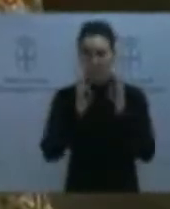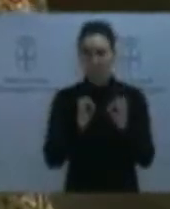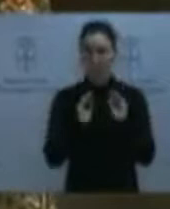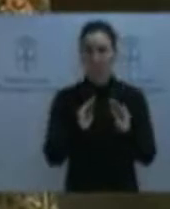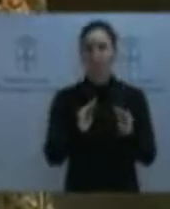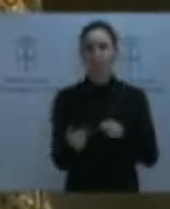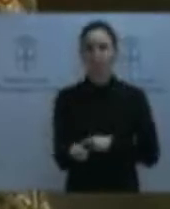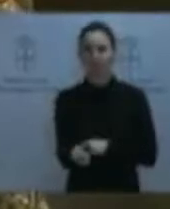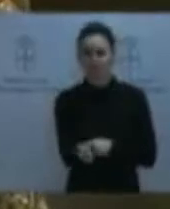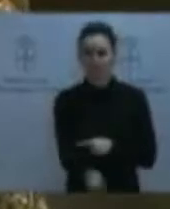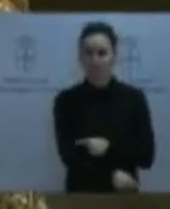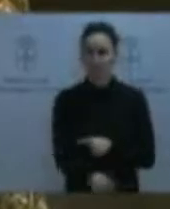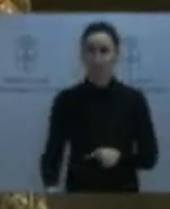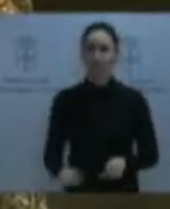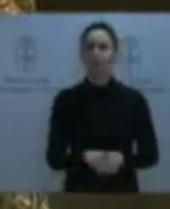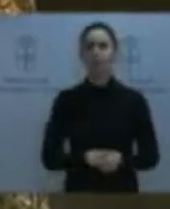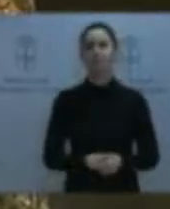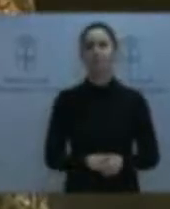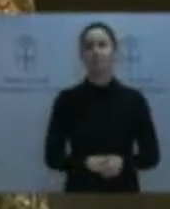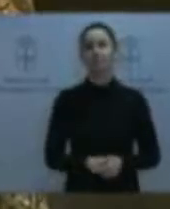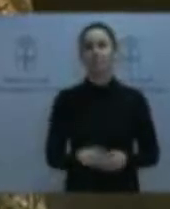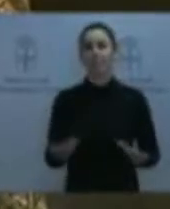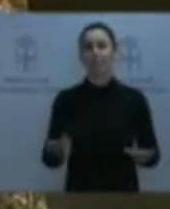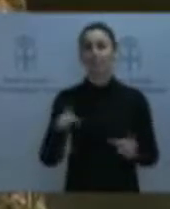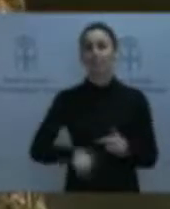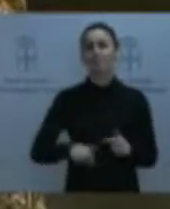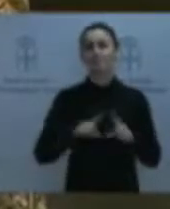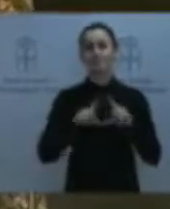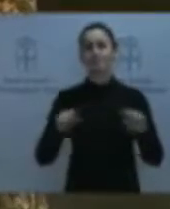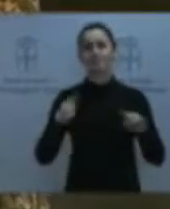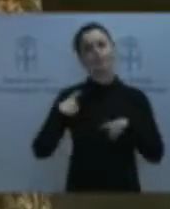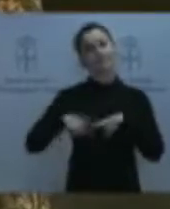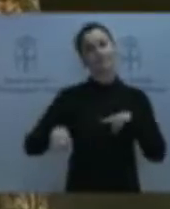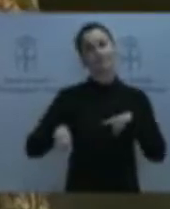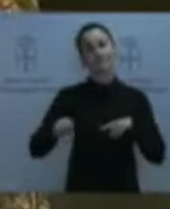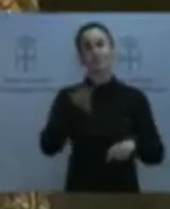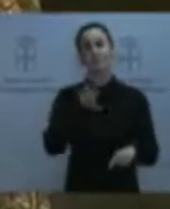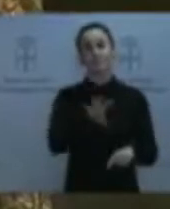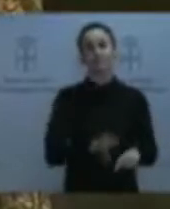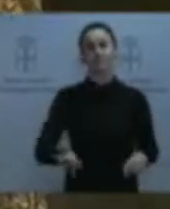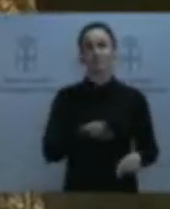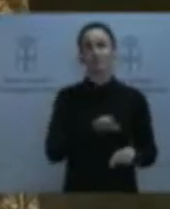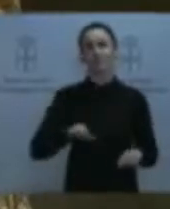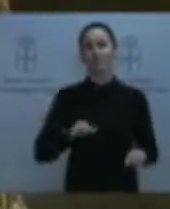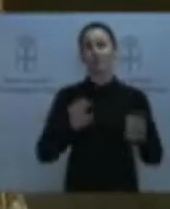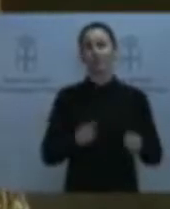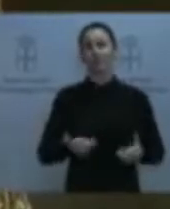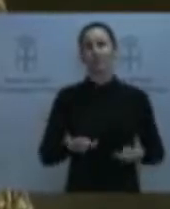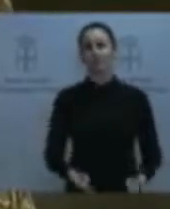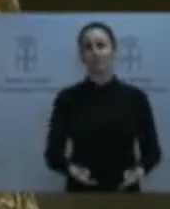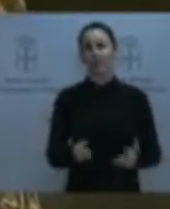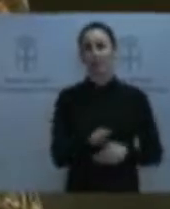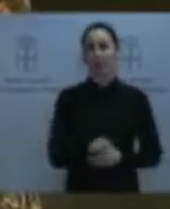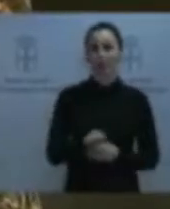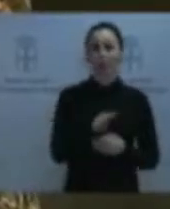en Asturias, a diferencia de otras comunidades, tampoco existen lineales ecológicos de leche líquida dentro de las cadenas de las grandes industrias